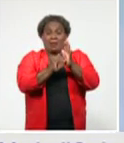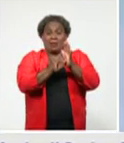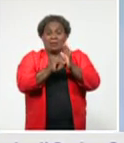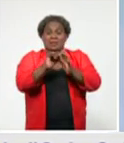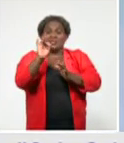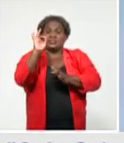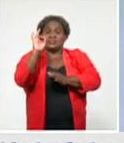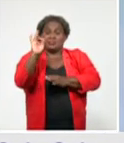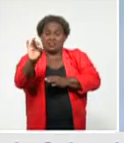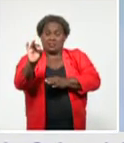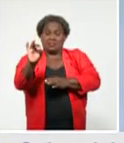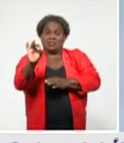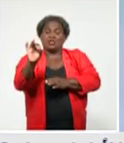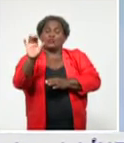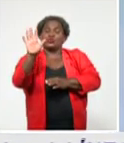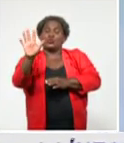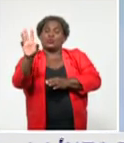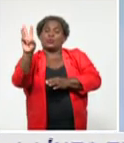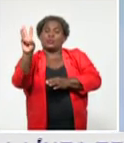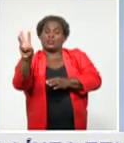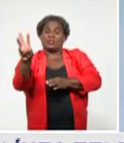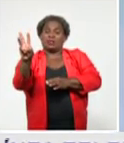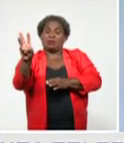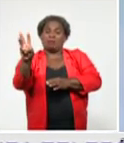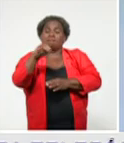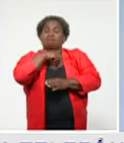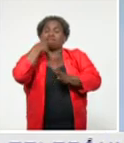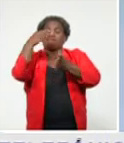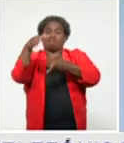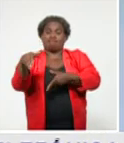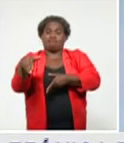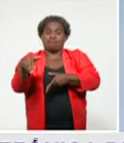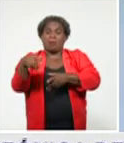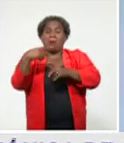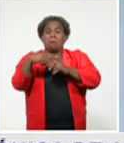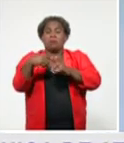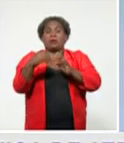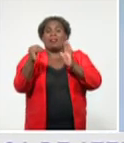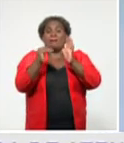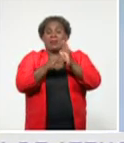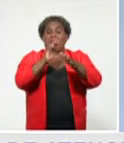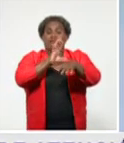420.753 fallecidos, lo cual da una letalidad del